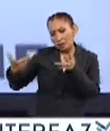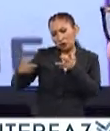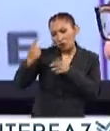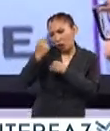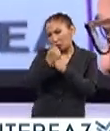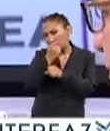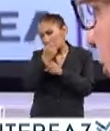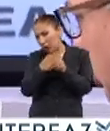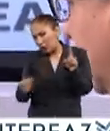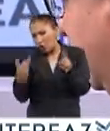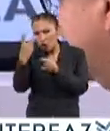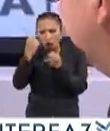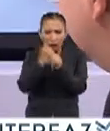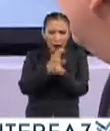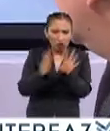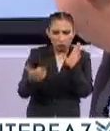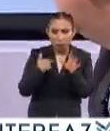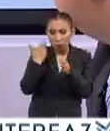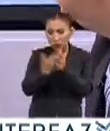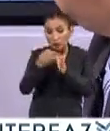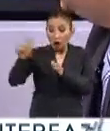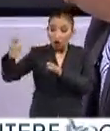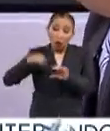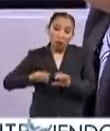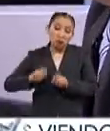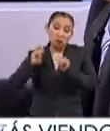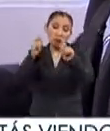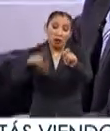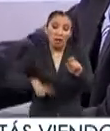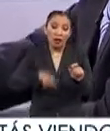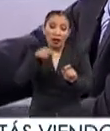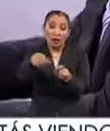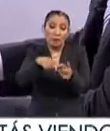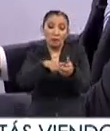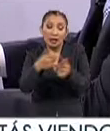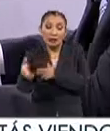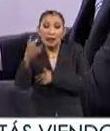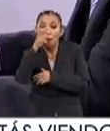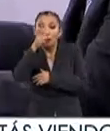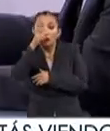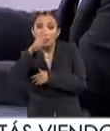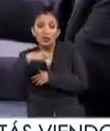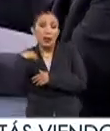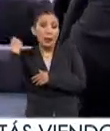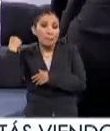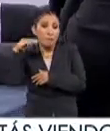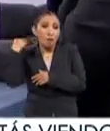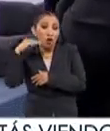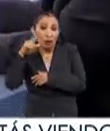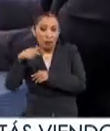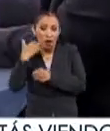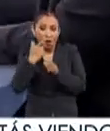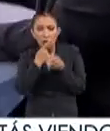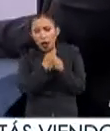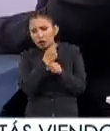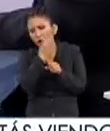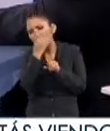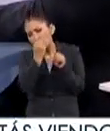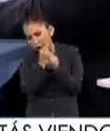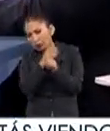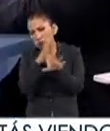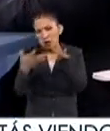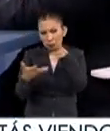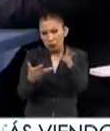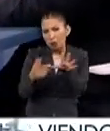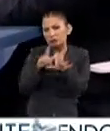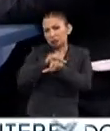año y medio, 2 años, le corresponderá a la siguiente administración ya poner en marcha Hermosillo y Morelia, pero que en un periodo de año y medio, 2 años, esto